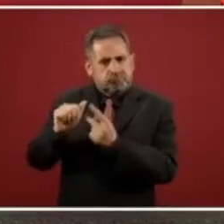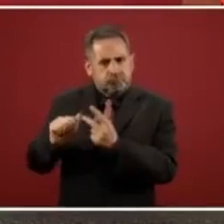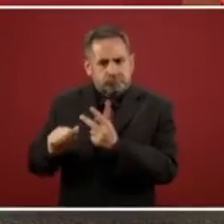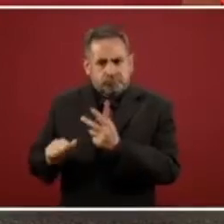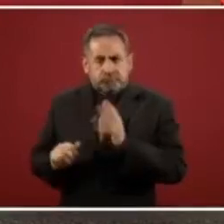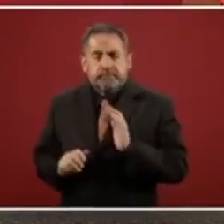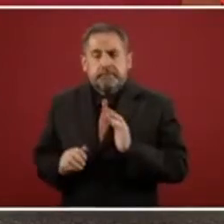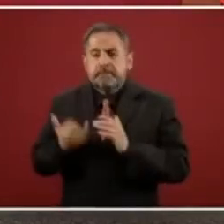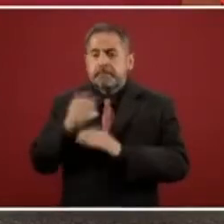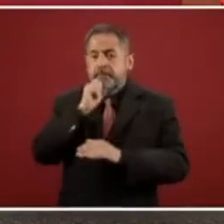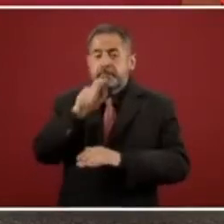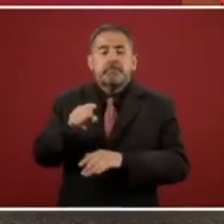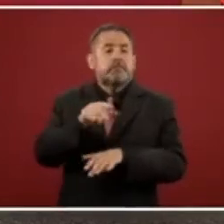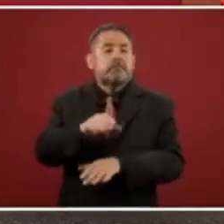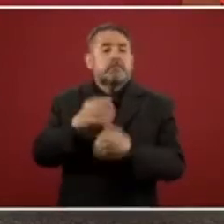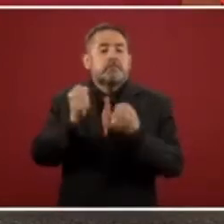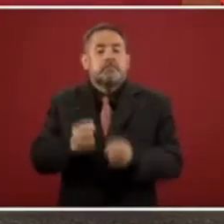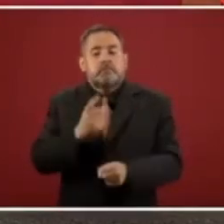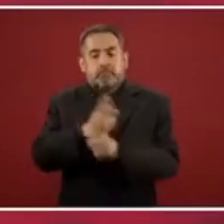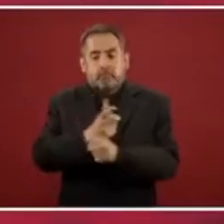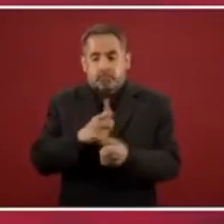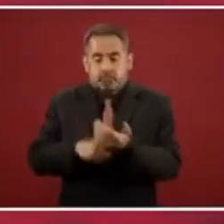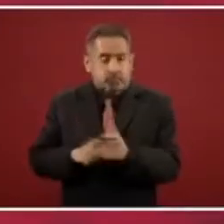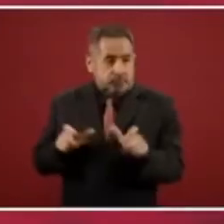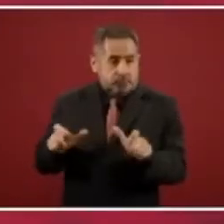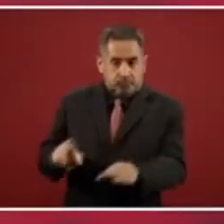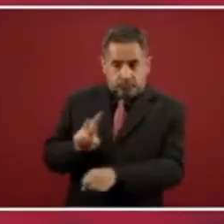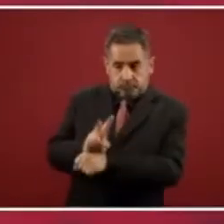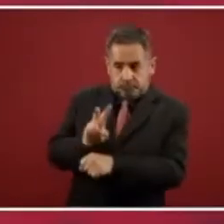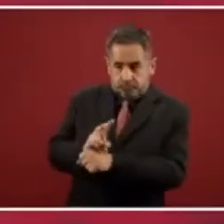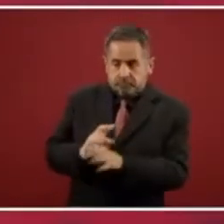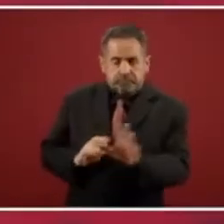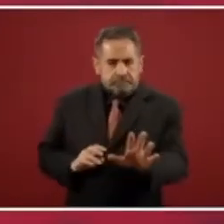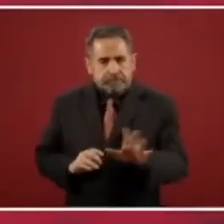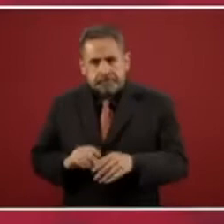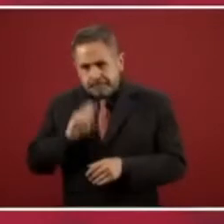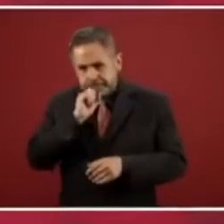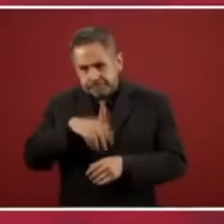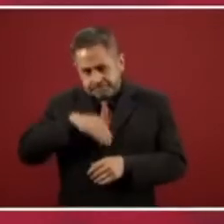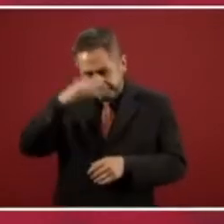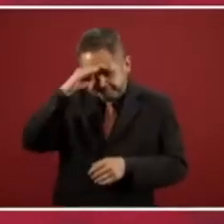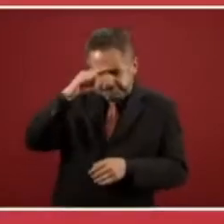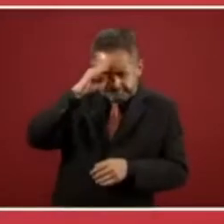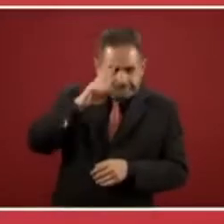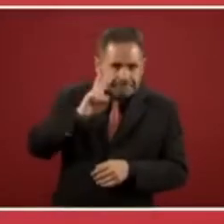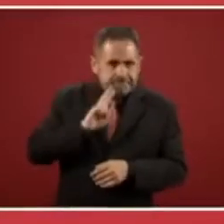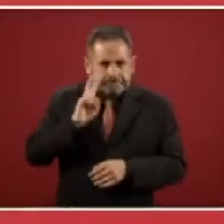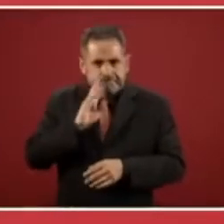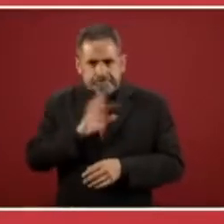Y en el caso de la seguridad, estamos buscando también la creación,